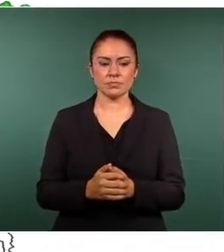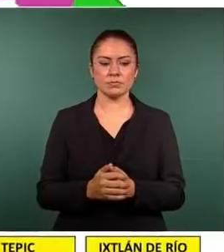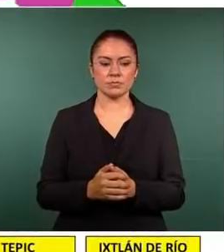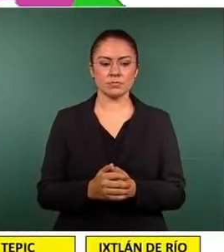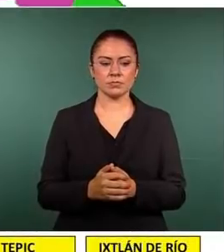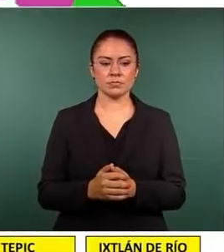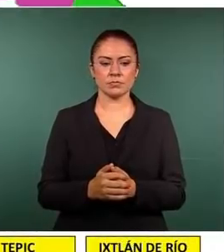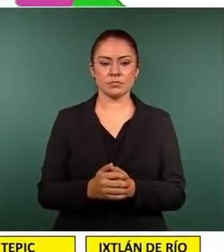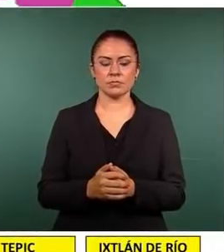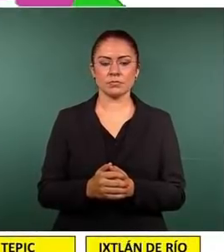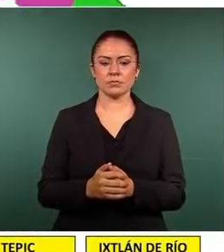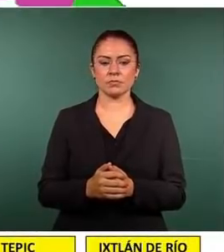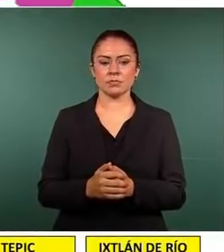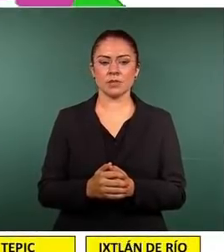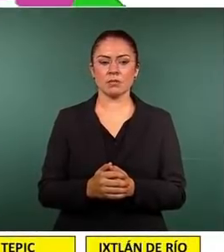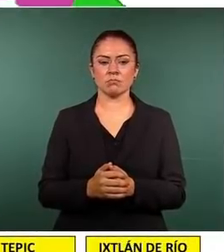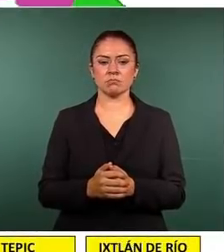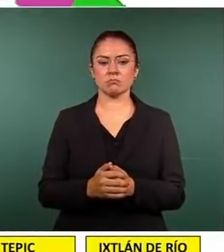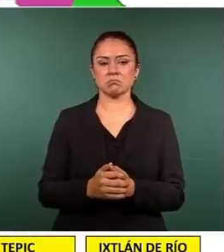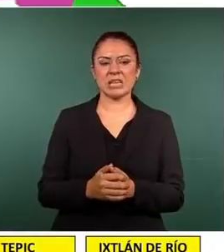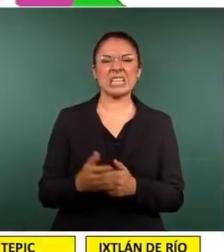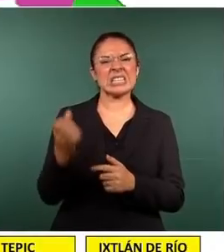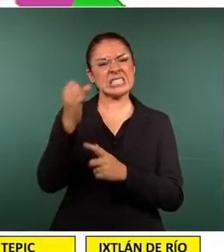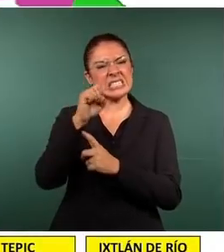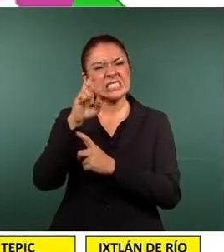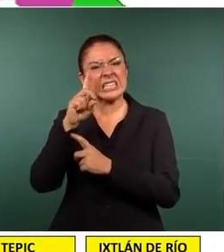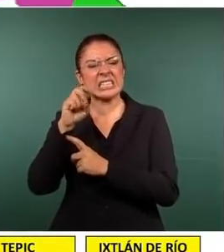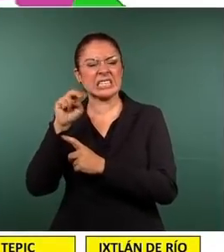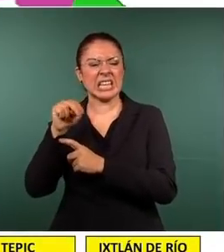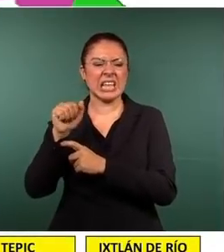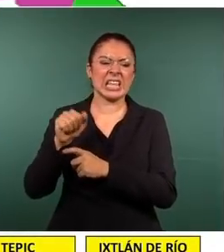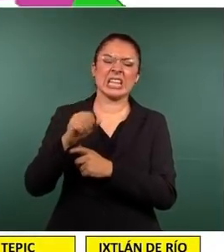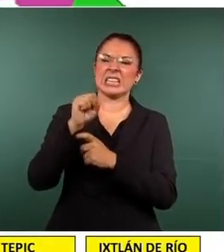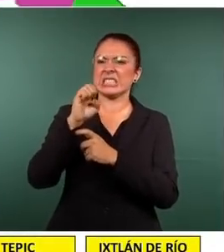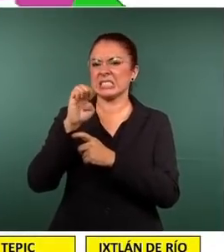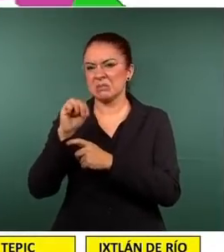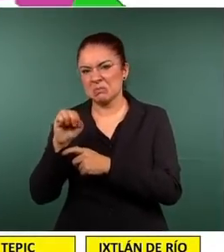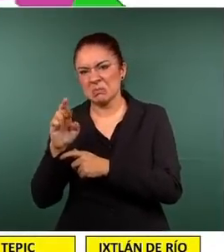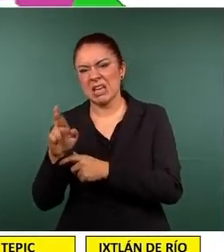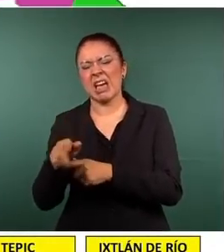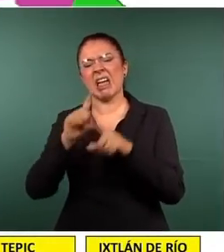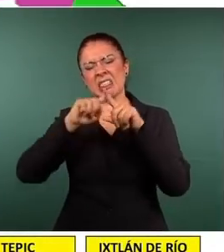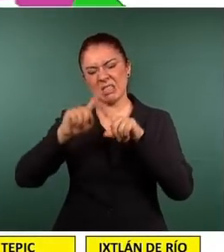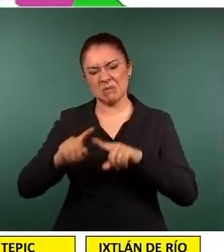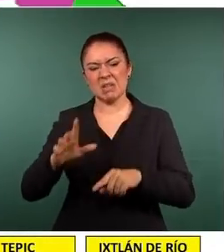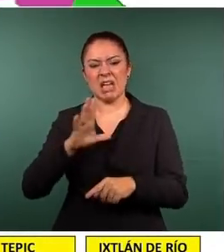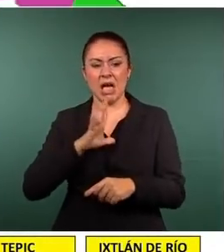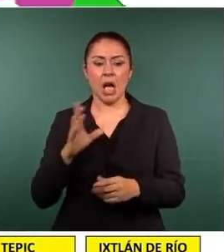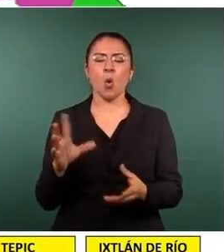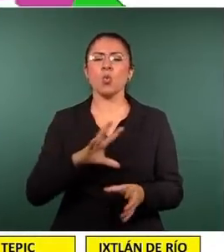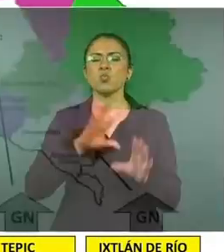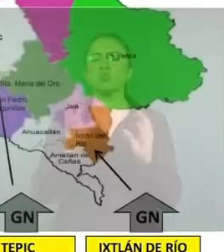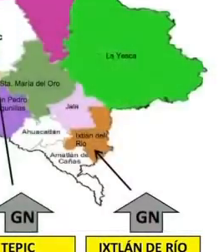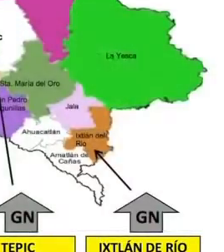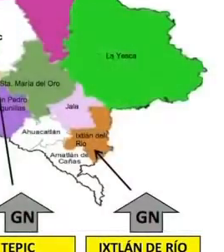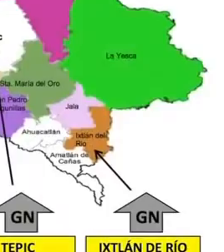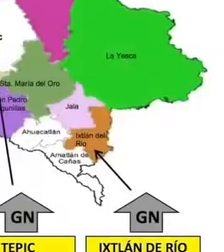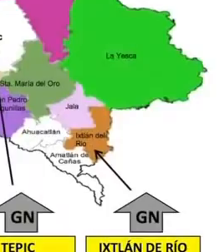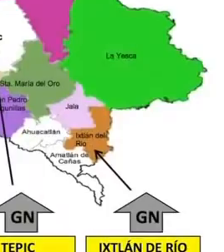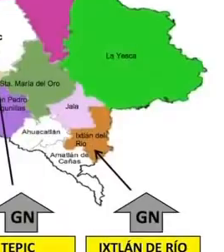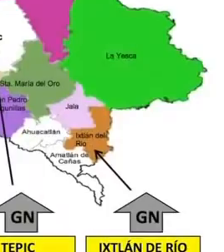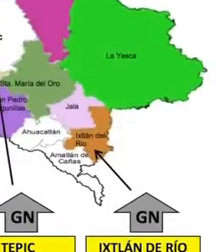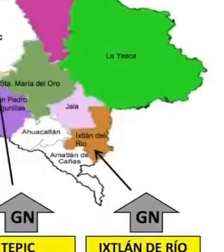en cuanto a fuerzas de seguridad federal se tiene un total de